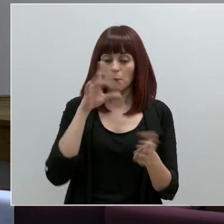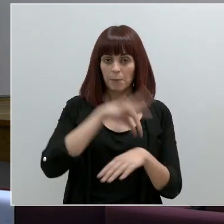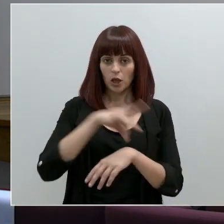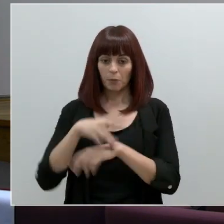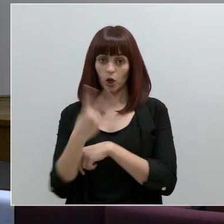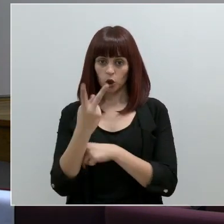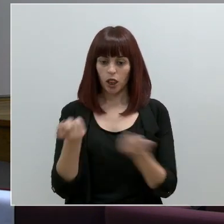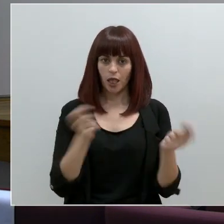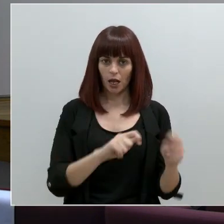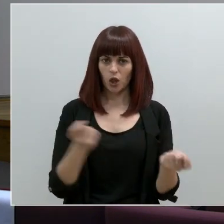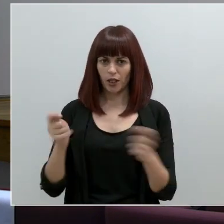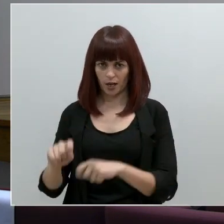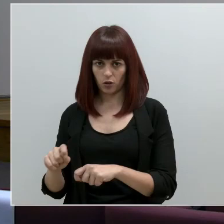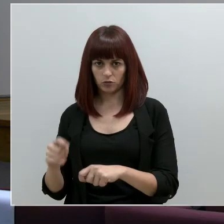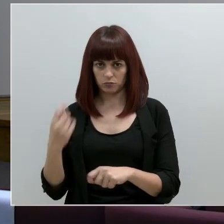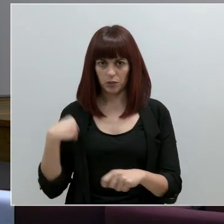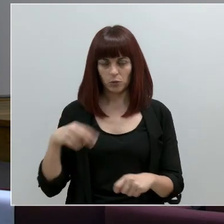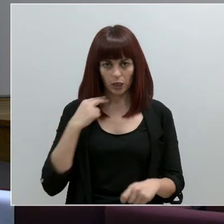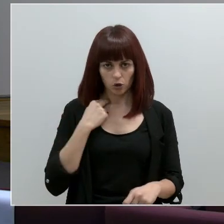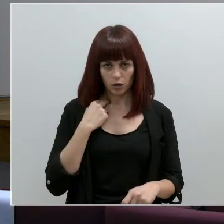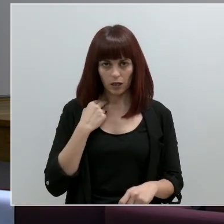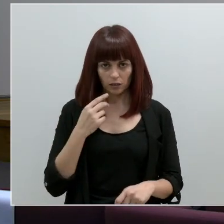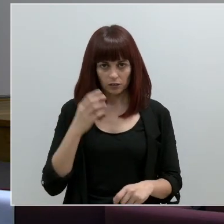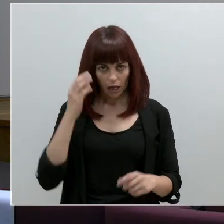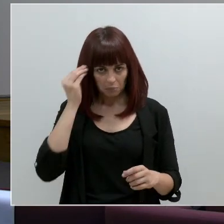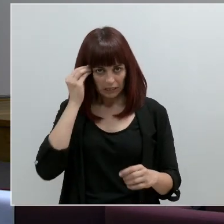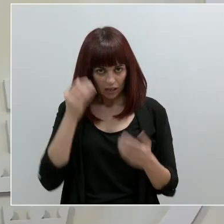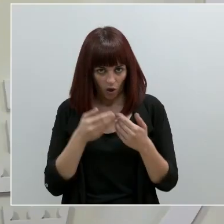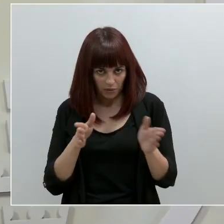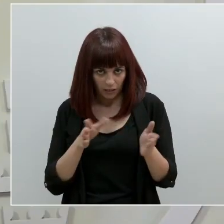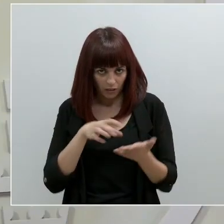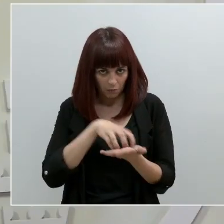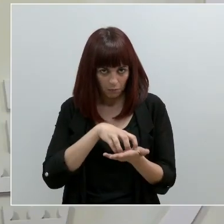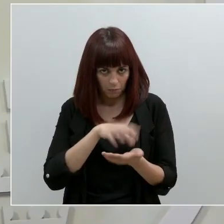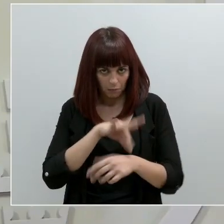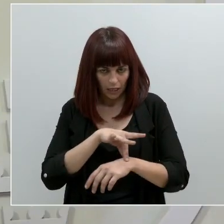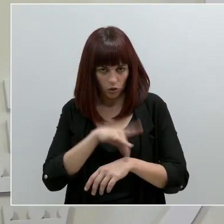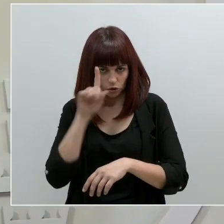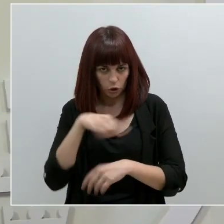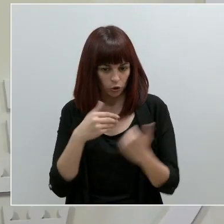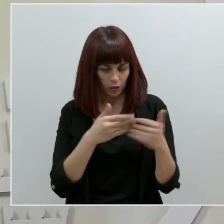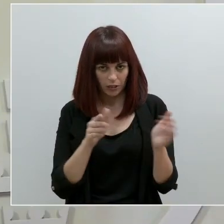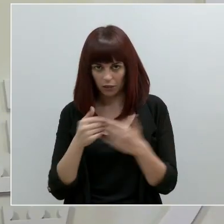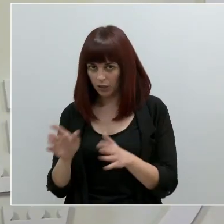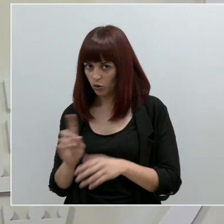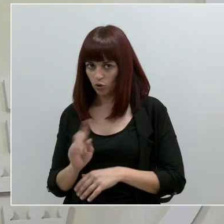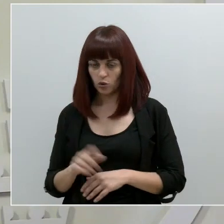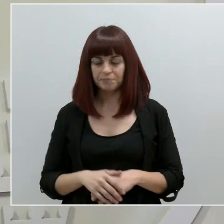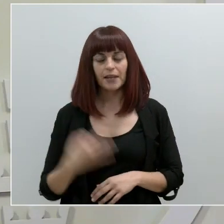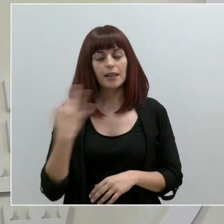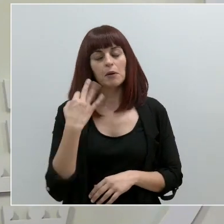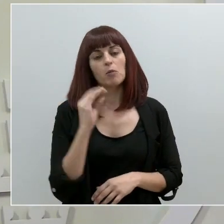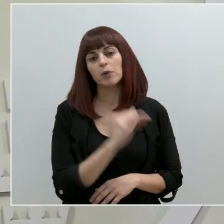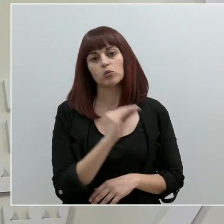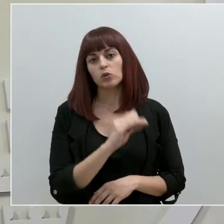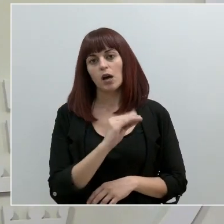en 2 pedanías del municipio. ¿Tienen intención de abrirlos? No, eso tenemos que